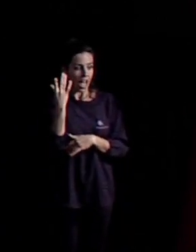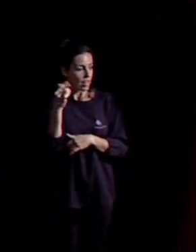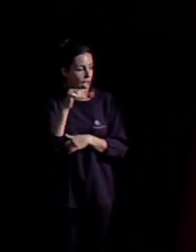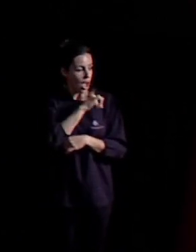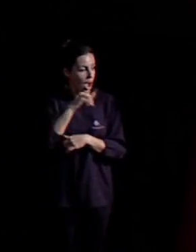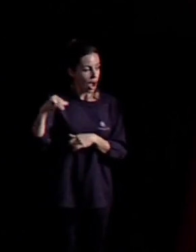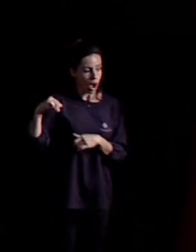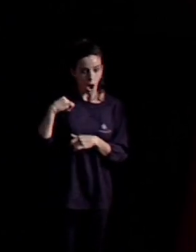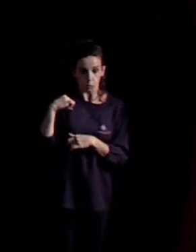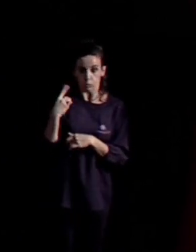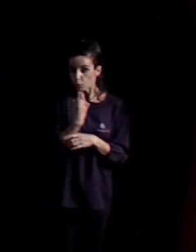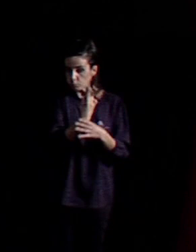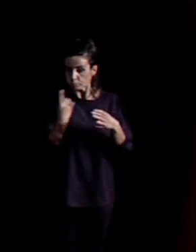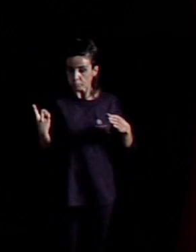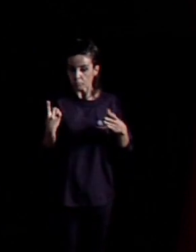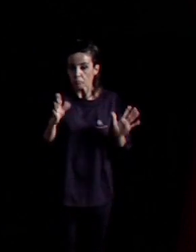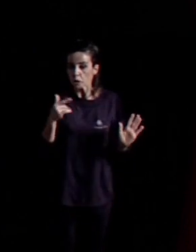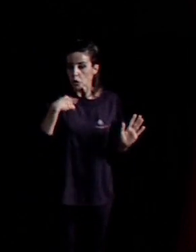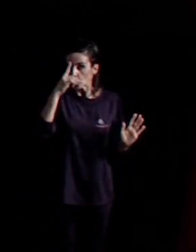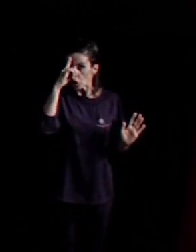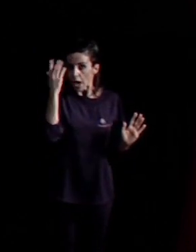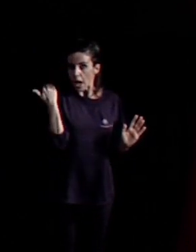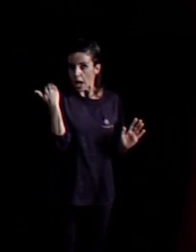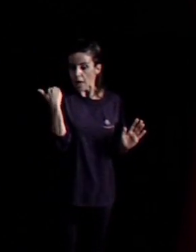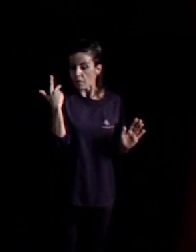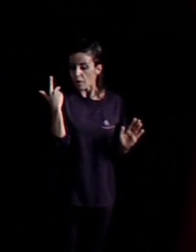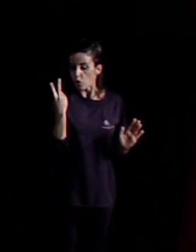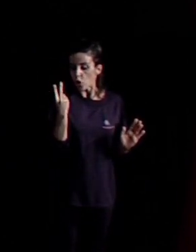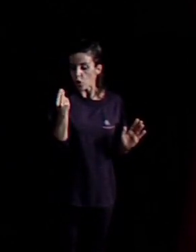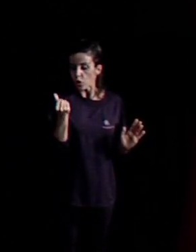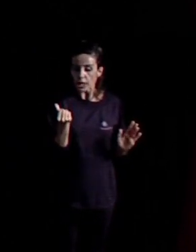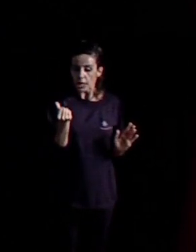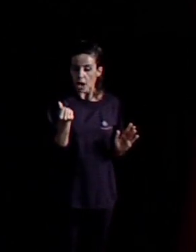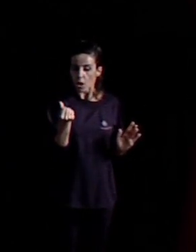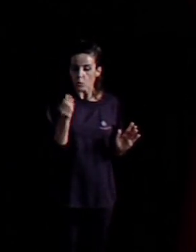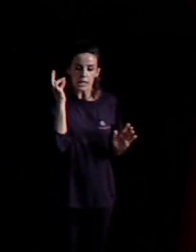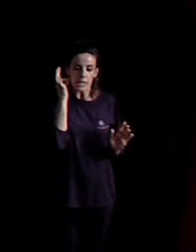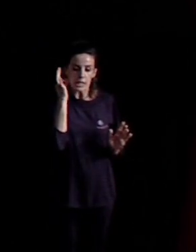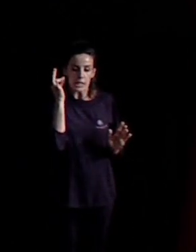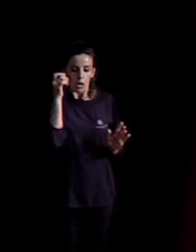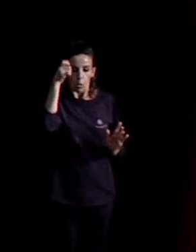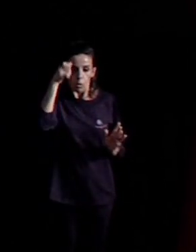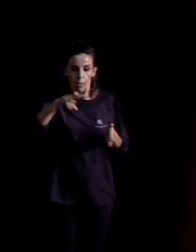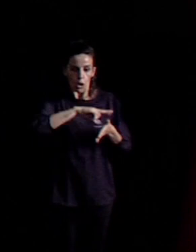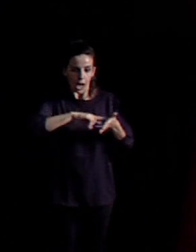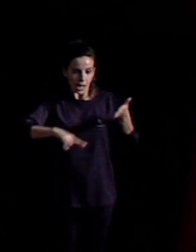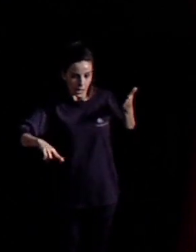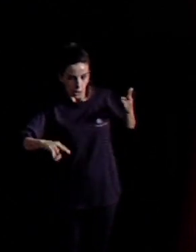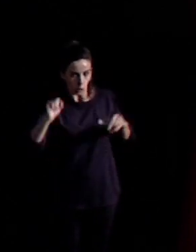día, hace dos días, no sé si ustedes leyeron en la prensa, que una niña de un pueblo gallego, en Roy, se quitó la